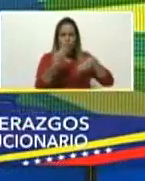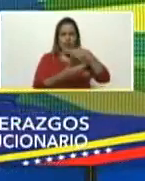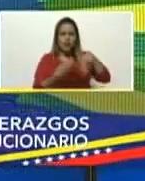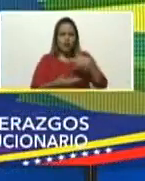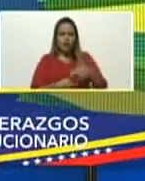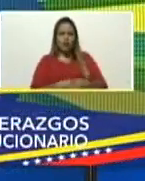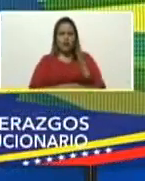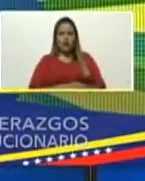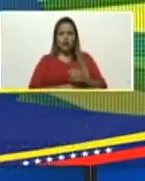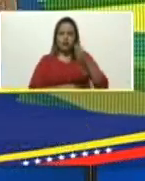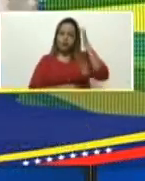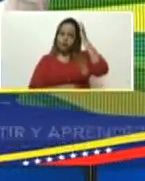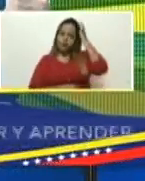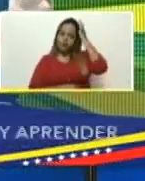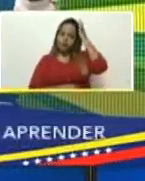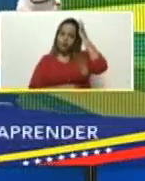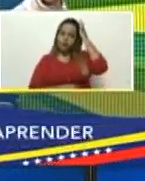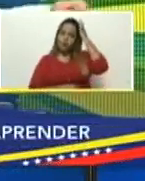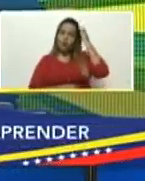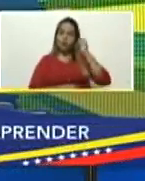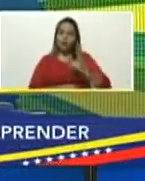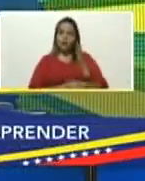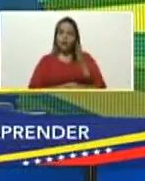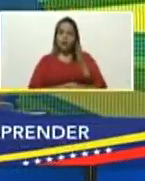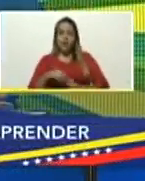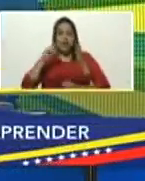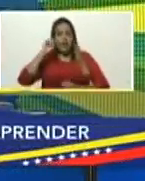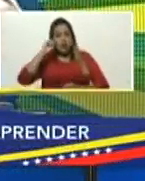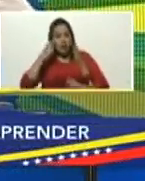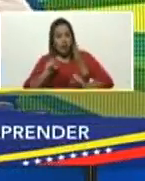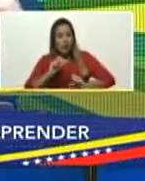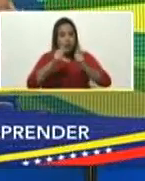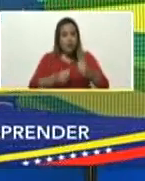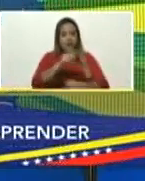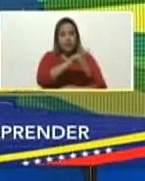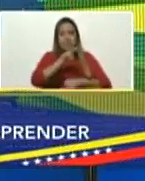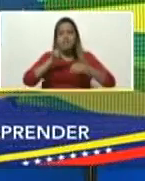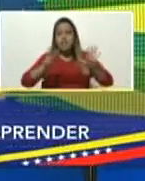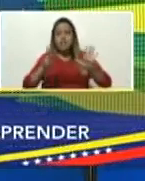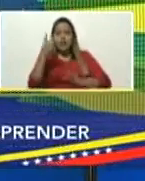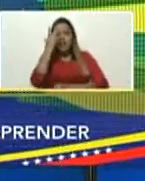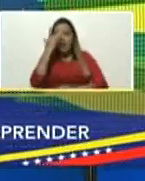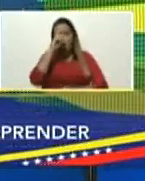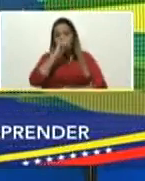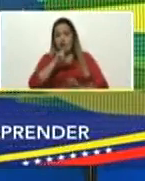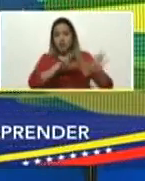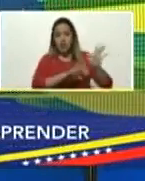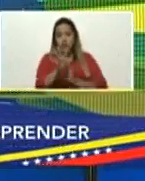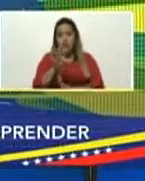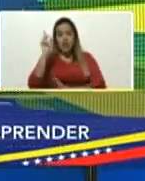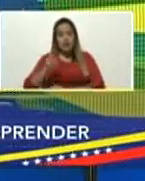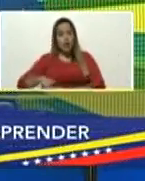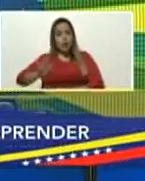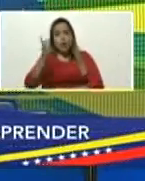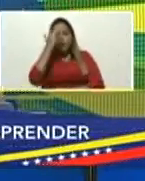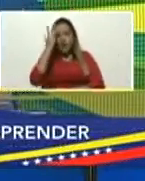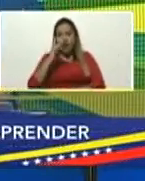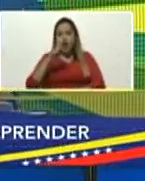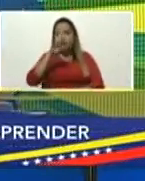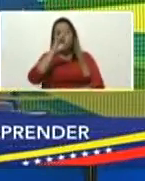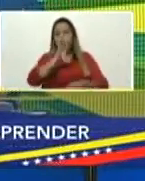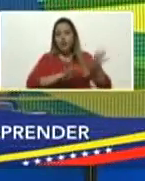revolucionaria, marcada por el 27 de febrero del 89 y por el 4 de febrero del 92.